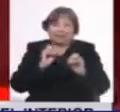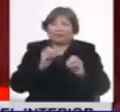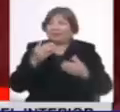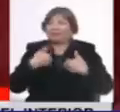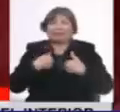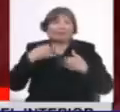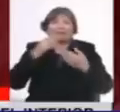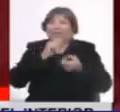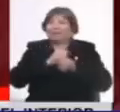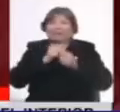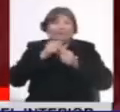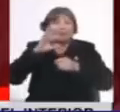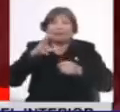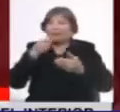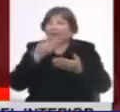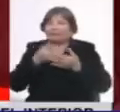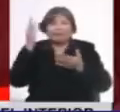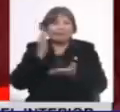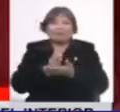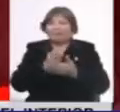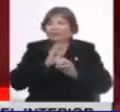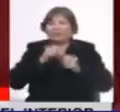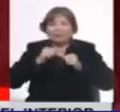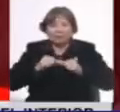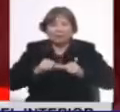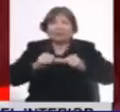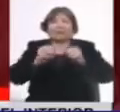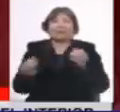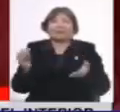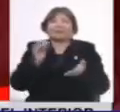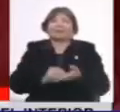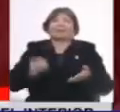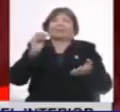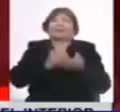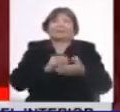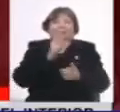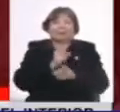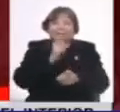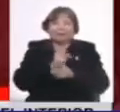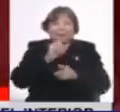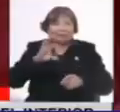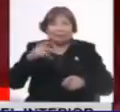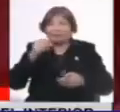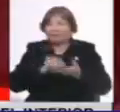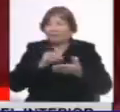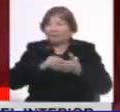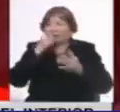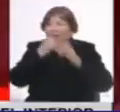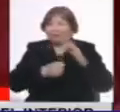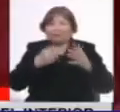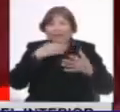No se combate a la inseguridad ciudadana, la cual se incrementa permanentemente.